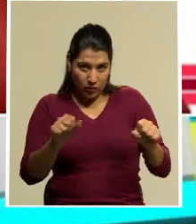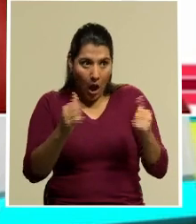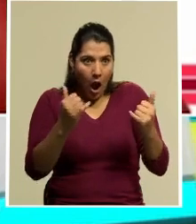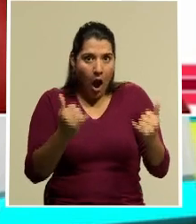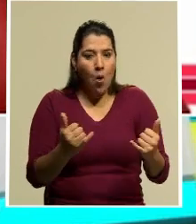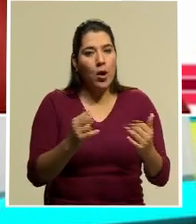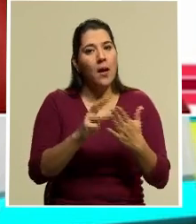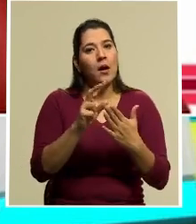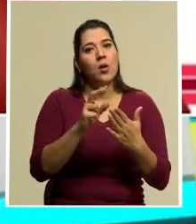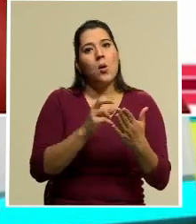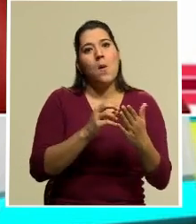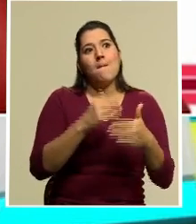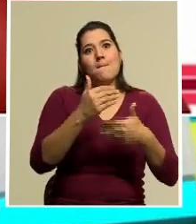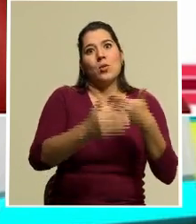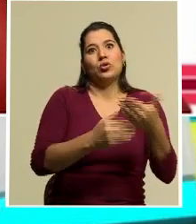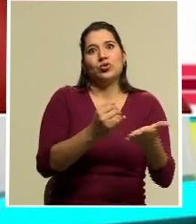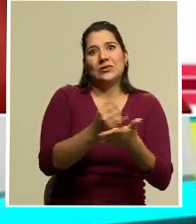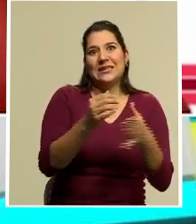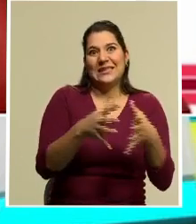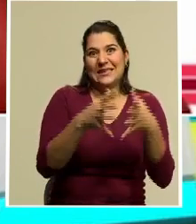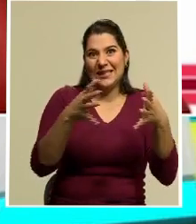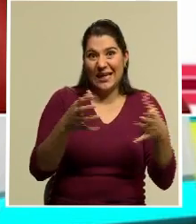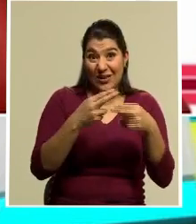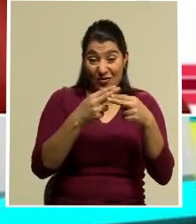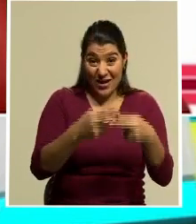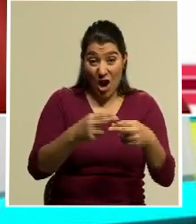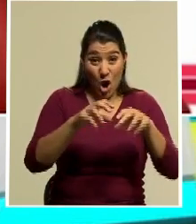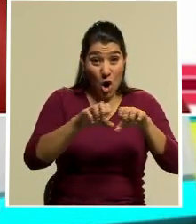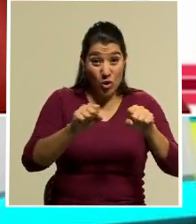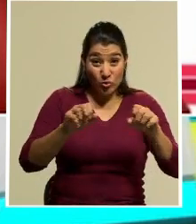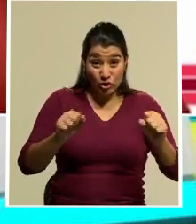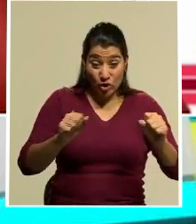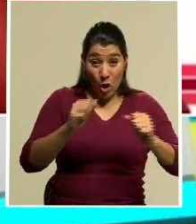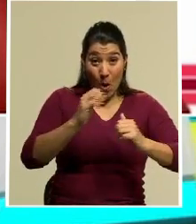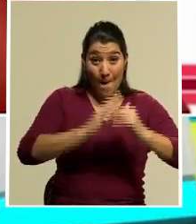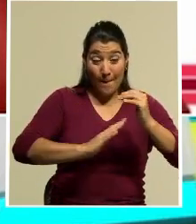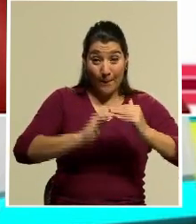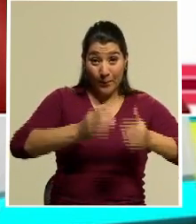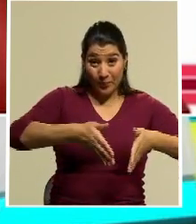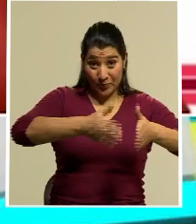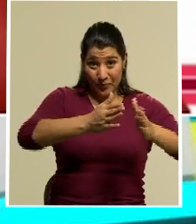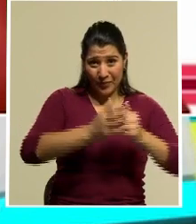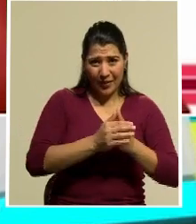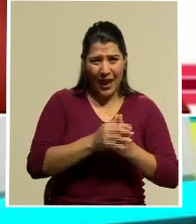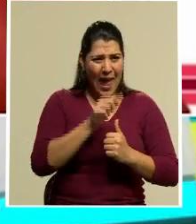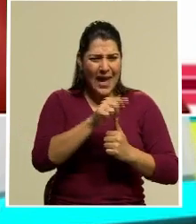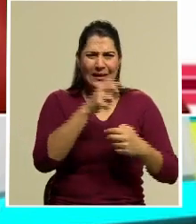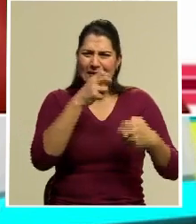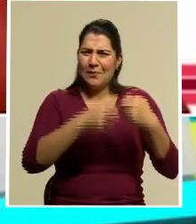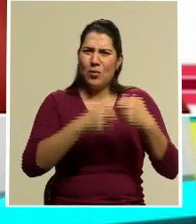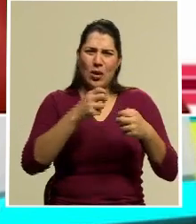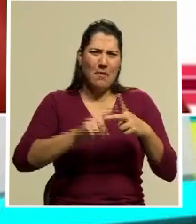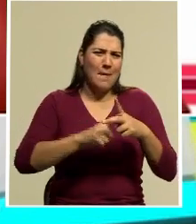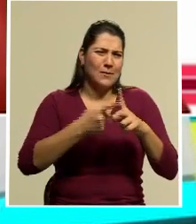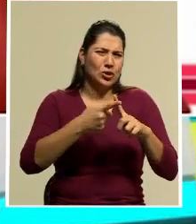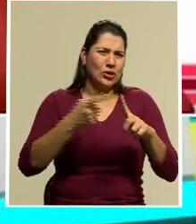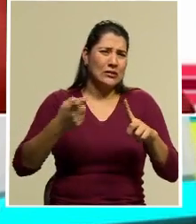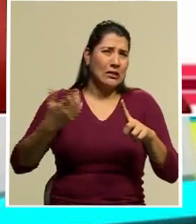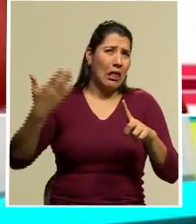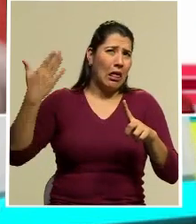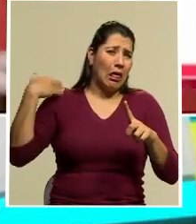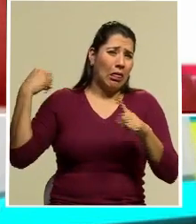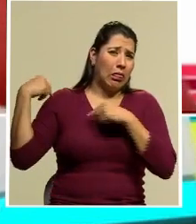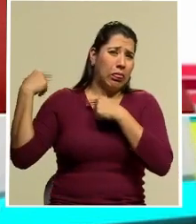en obras viales. Este es un tema que viene de varios gobiernos, incluyendo los gobiernos de la Unidad Social